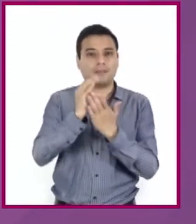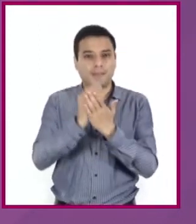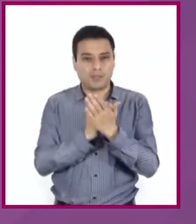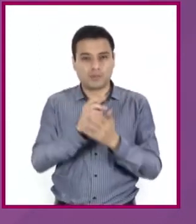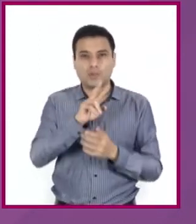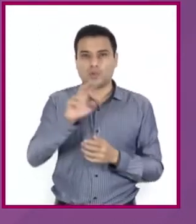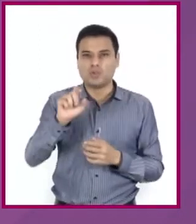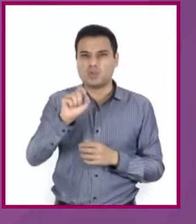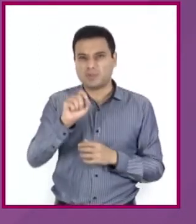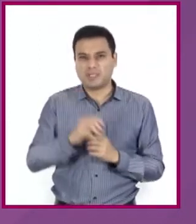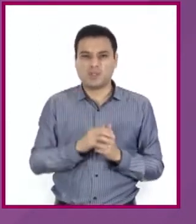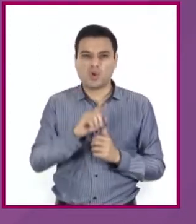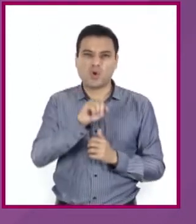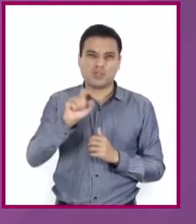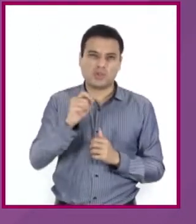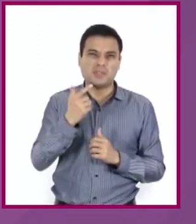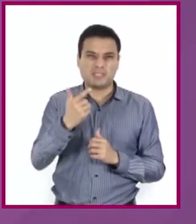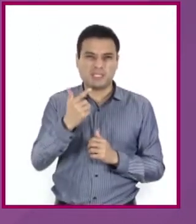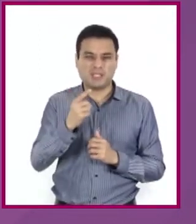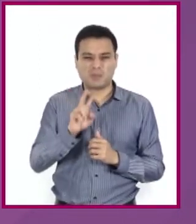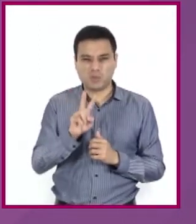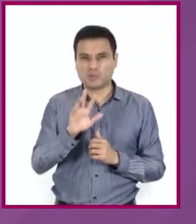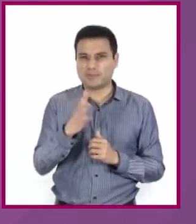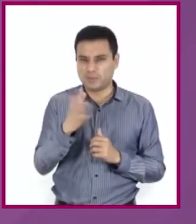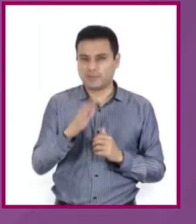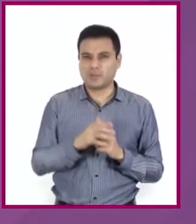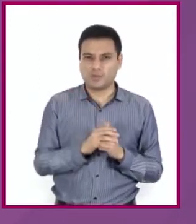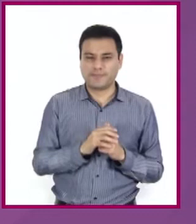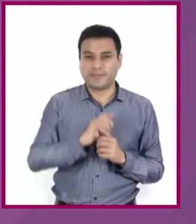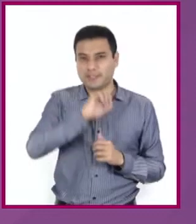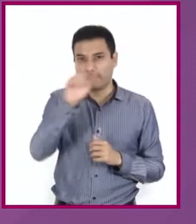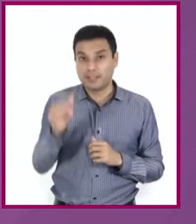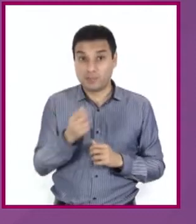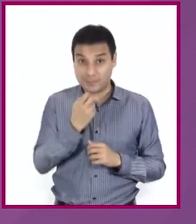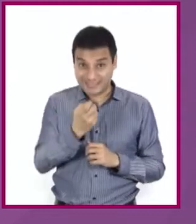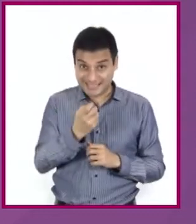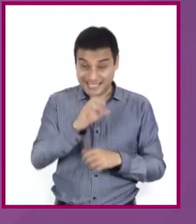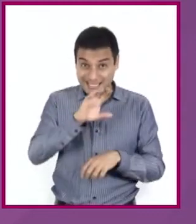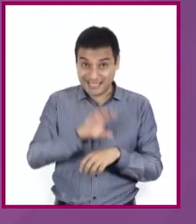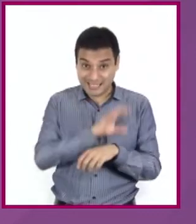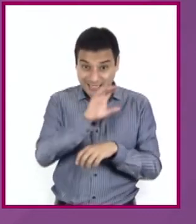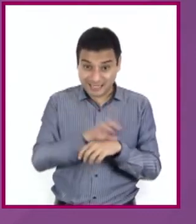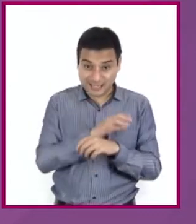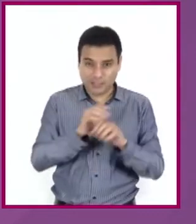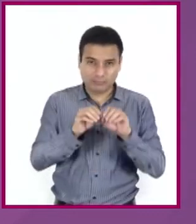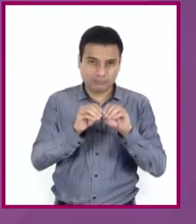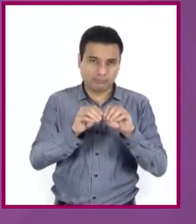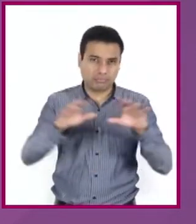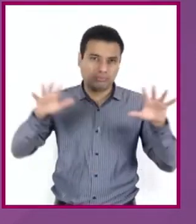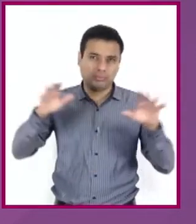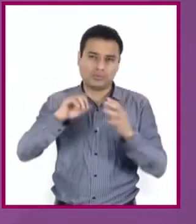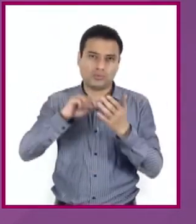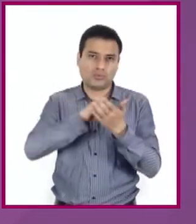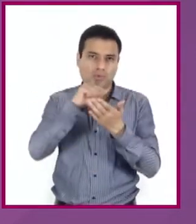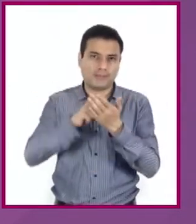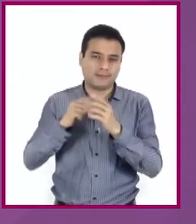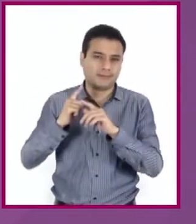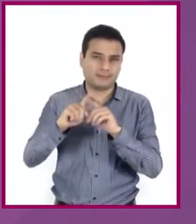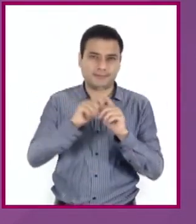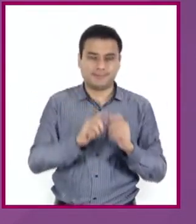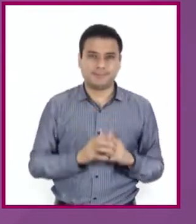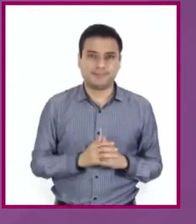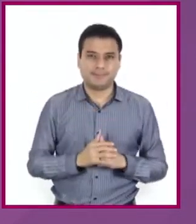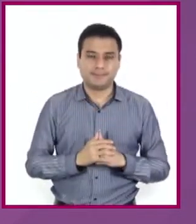a 127 según sea el caso, y por medio de tableros distribuir esa alimentación a las distintas cargas que se van a